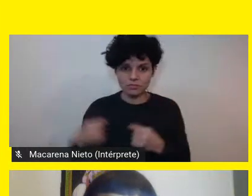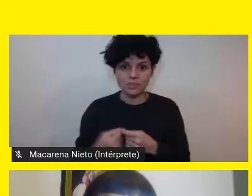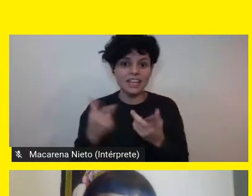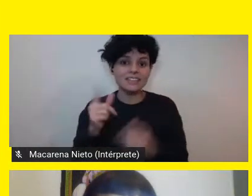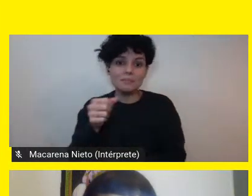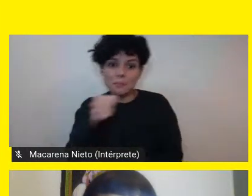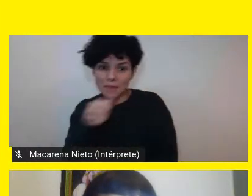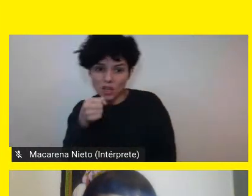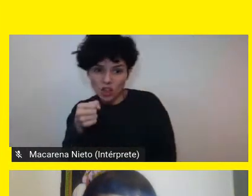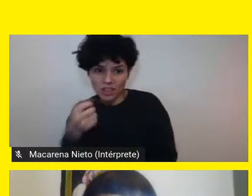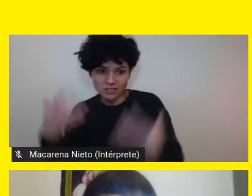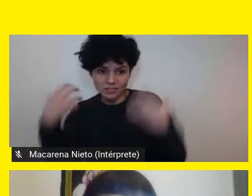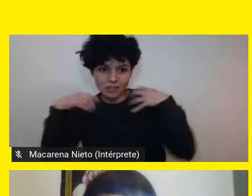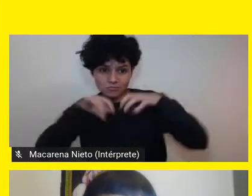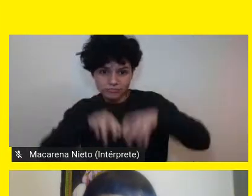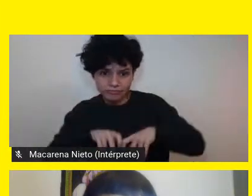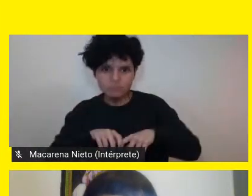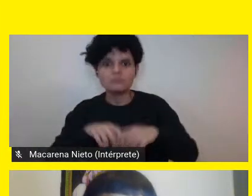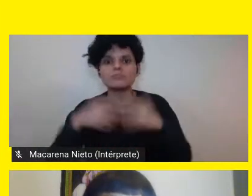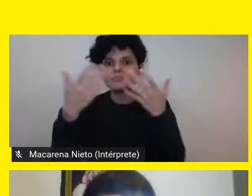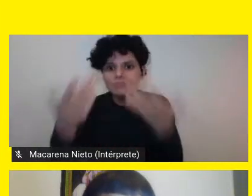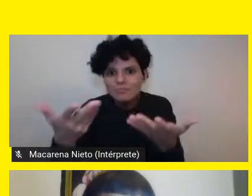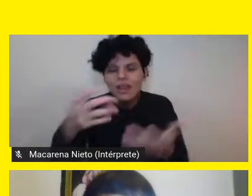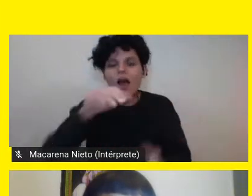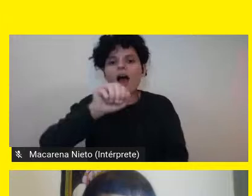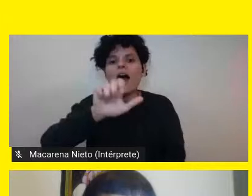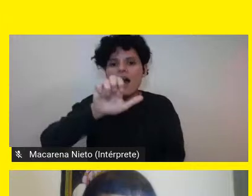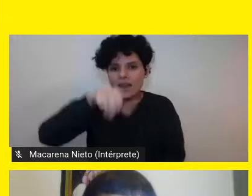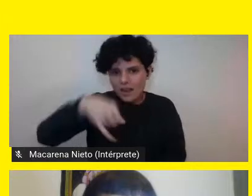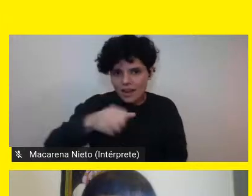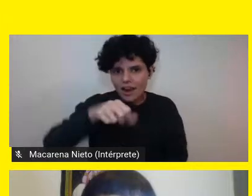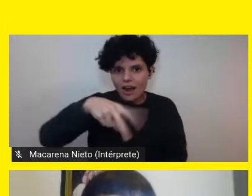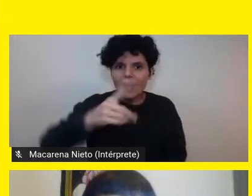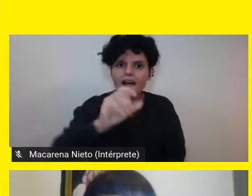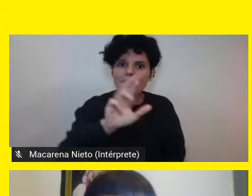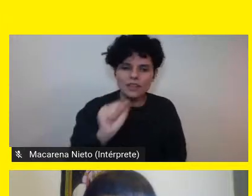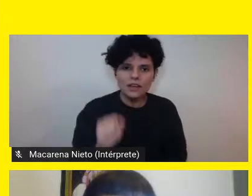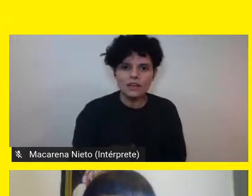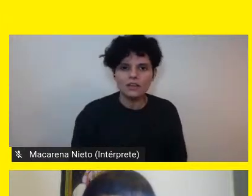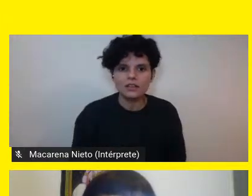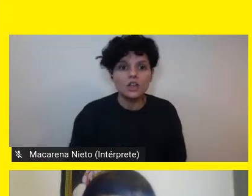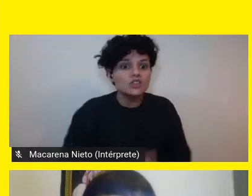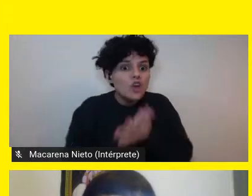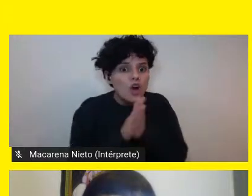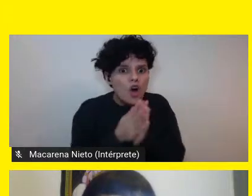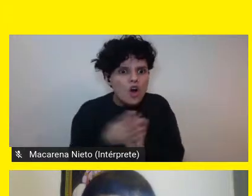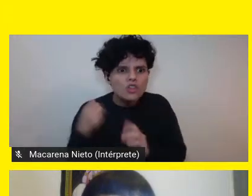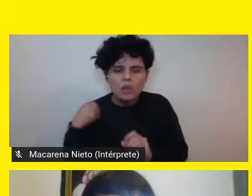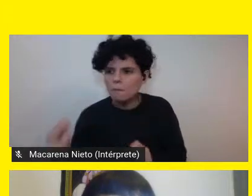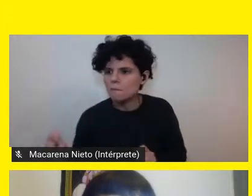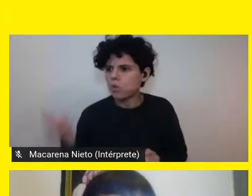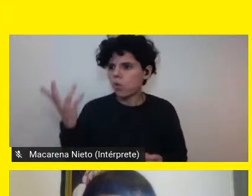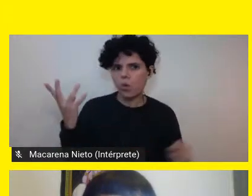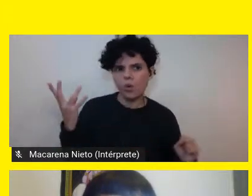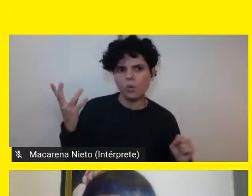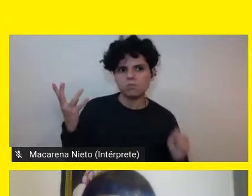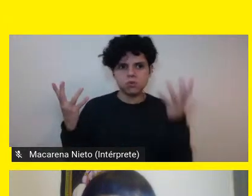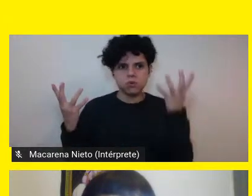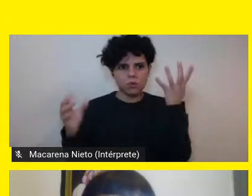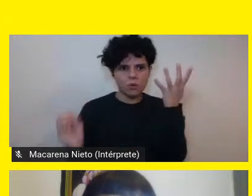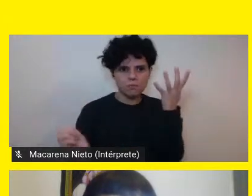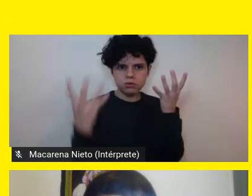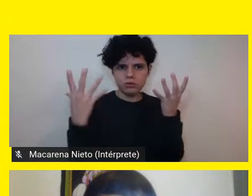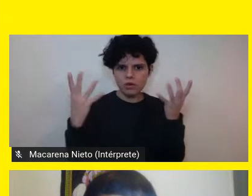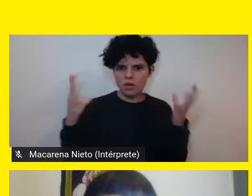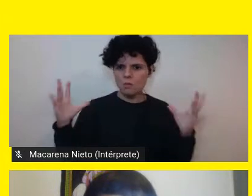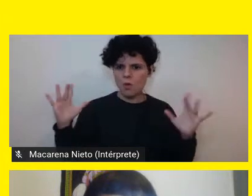coordina, ¿no? O sea, todas estas cosas comenzaron la culpable, digamos, la que lanzó las rosas